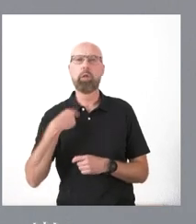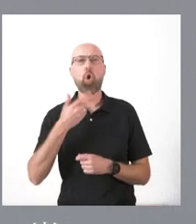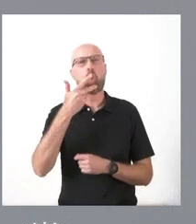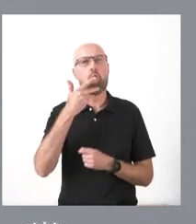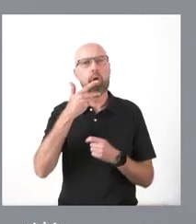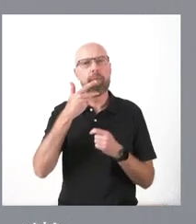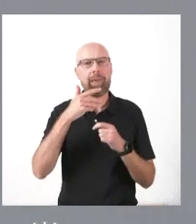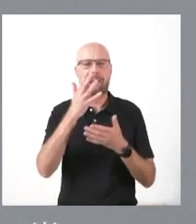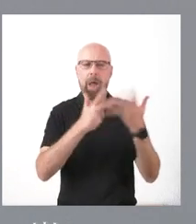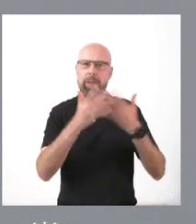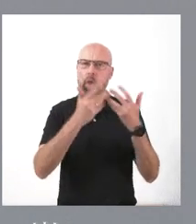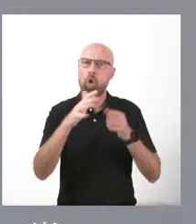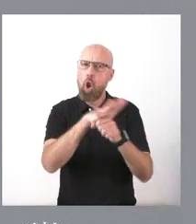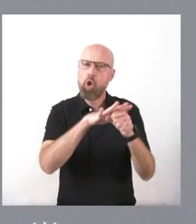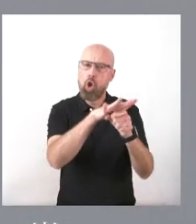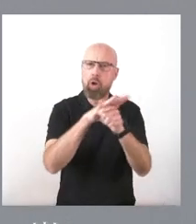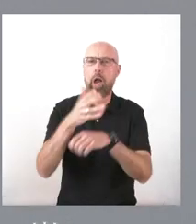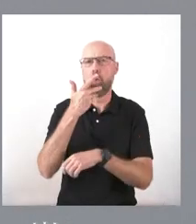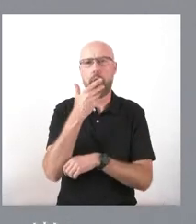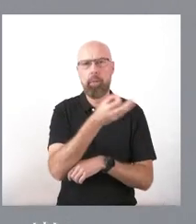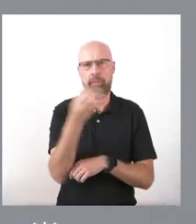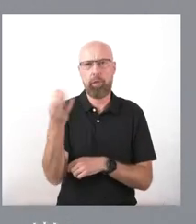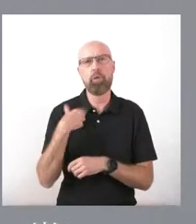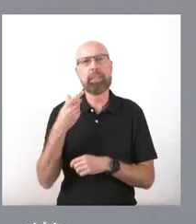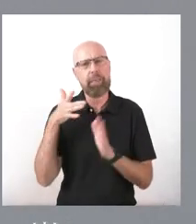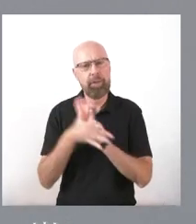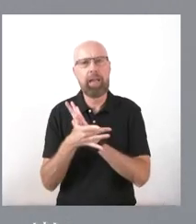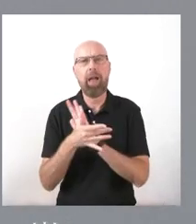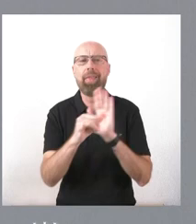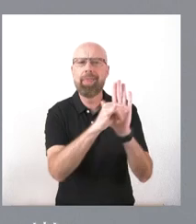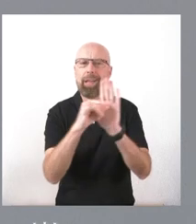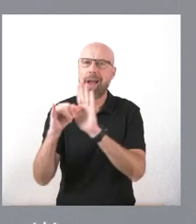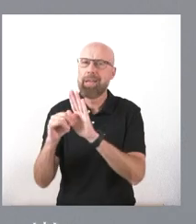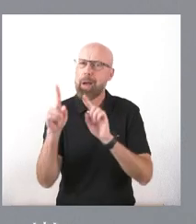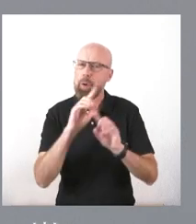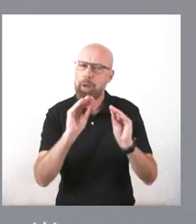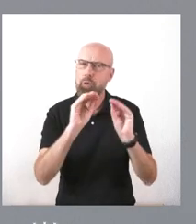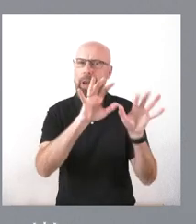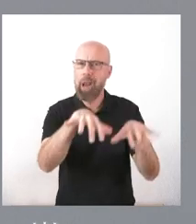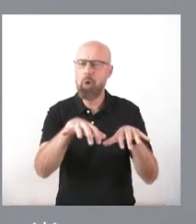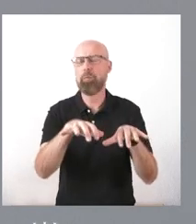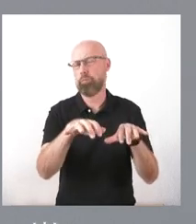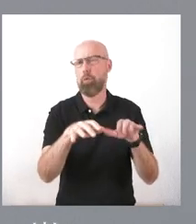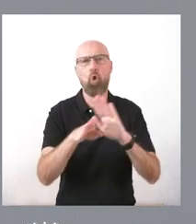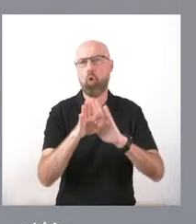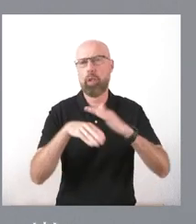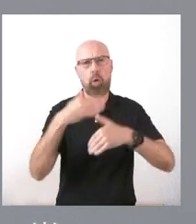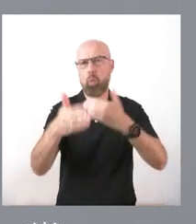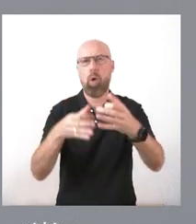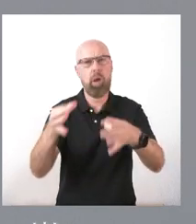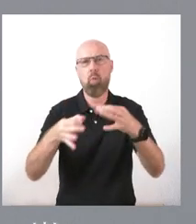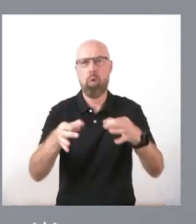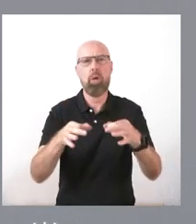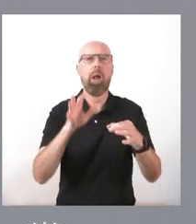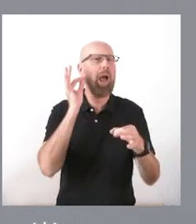garantizar su cercanía a los problemas de León continuar la labor emprendida por Esther y estar como